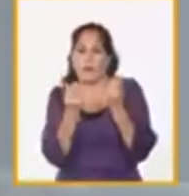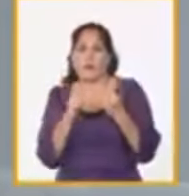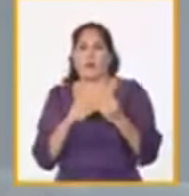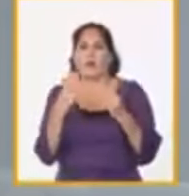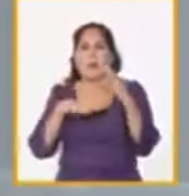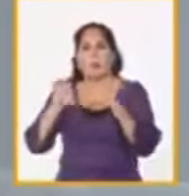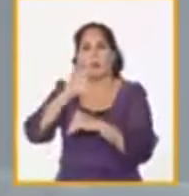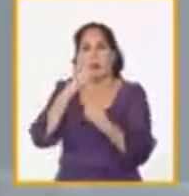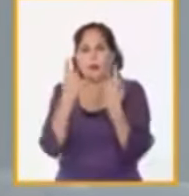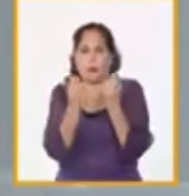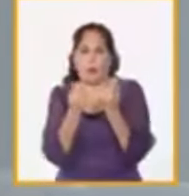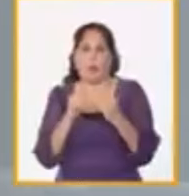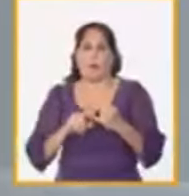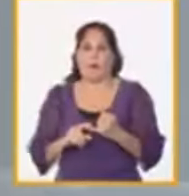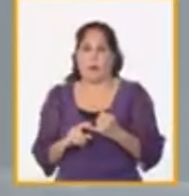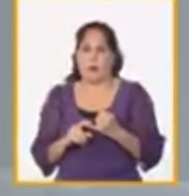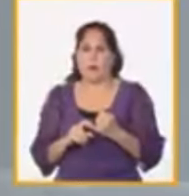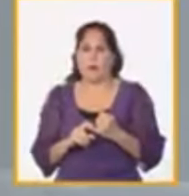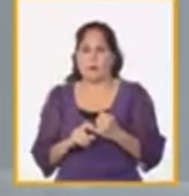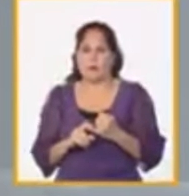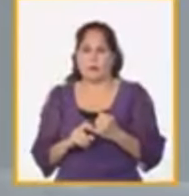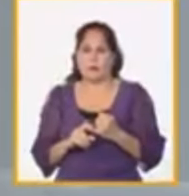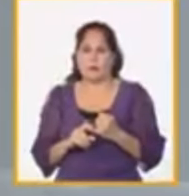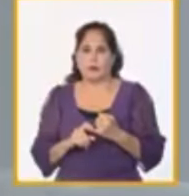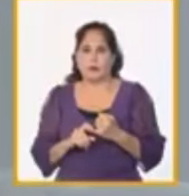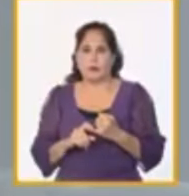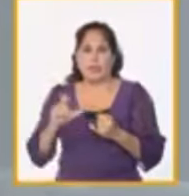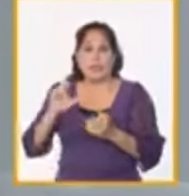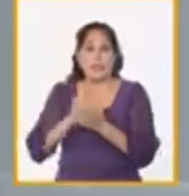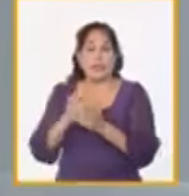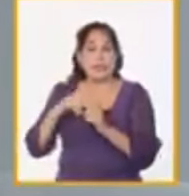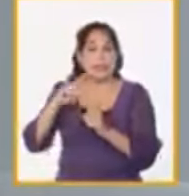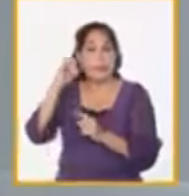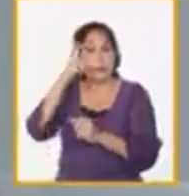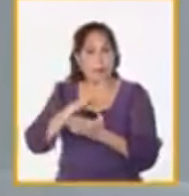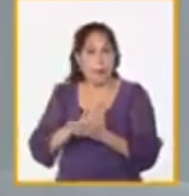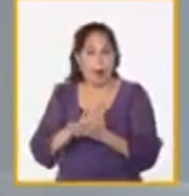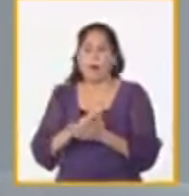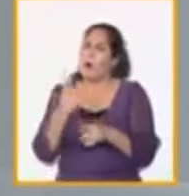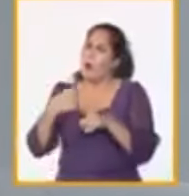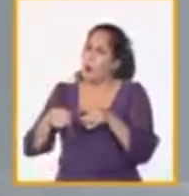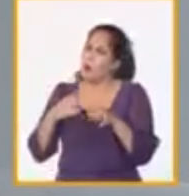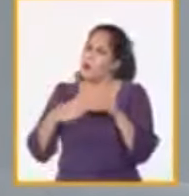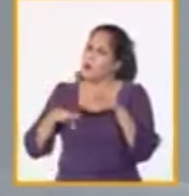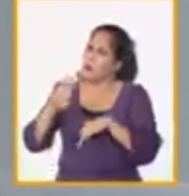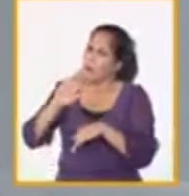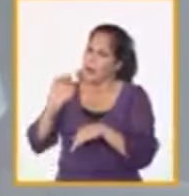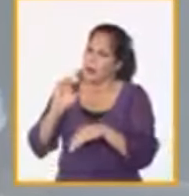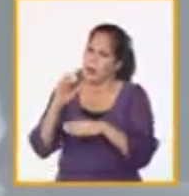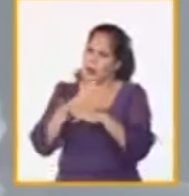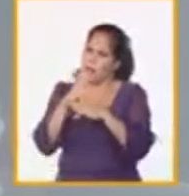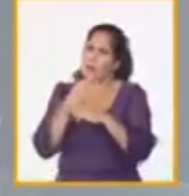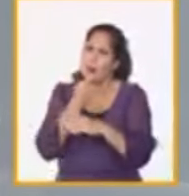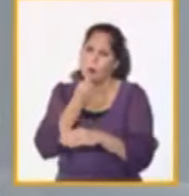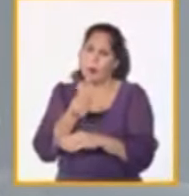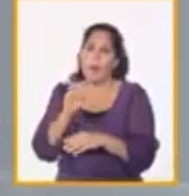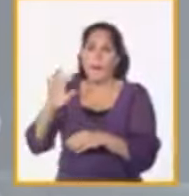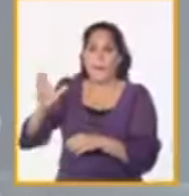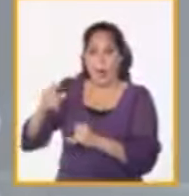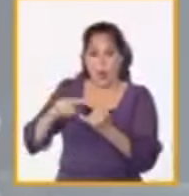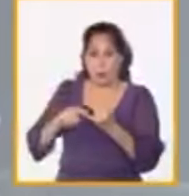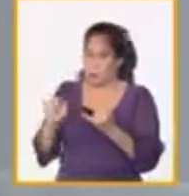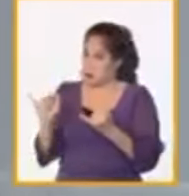Ministerio de Economía, el SISMA, o sea, no quiero que se me quede ninguno, el Banco Central de